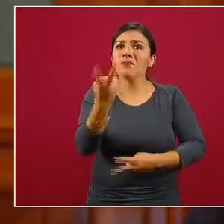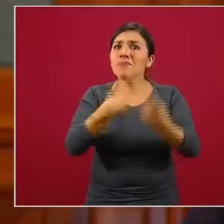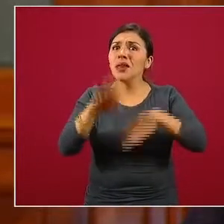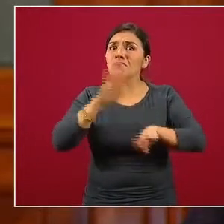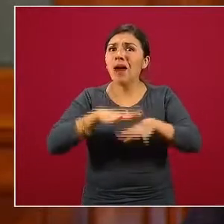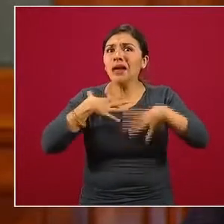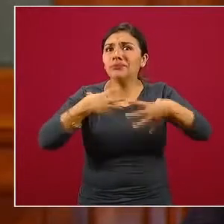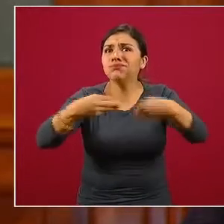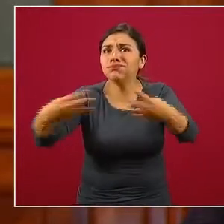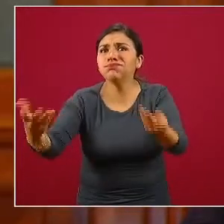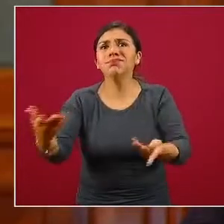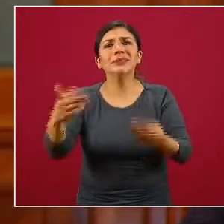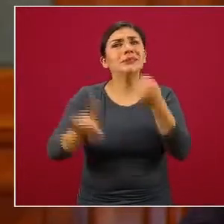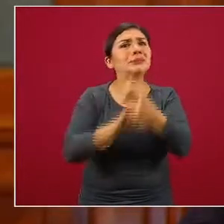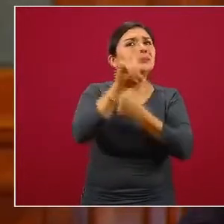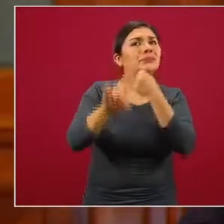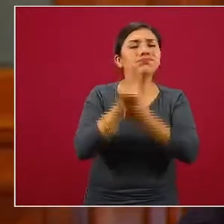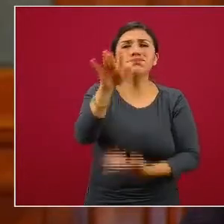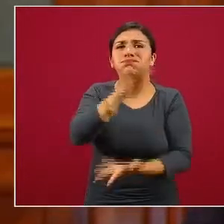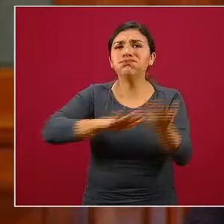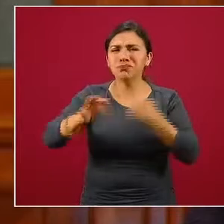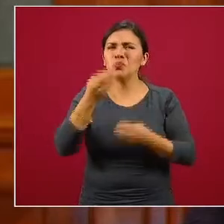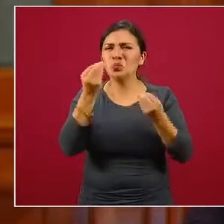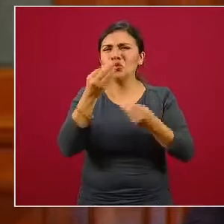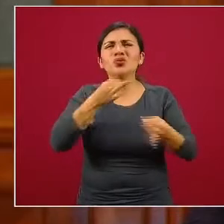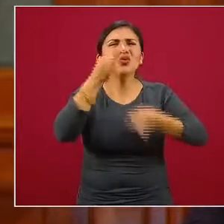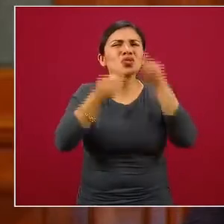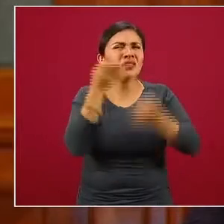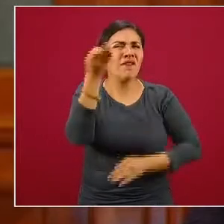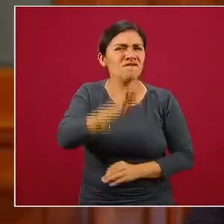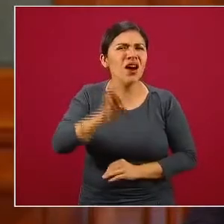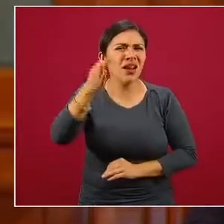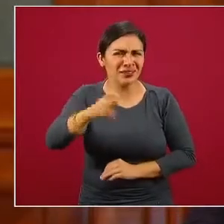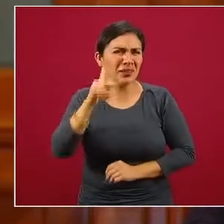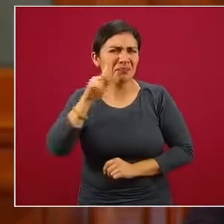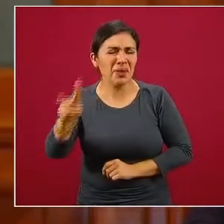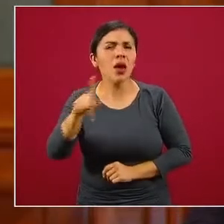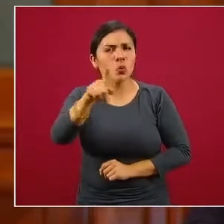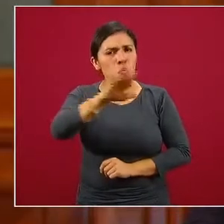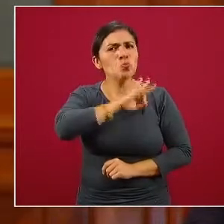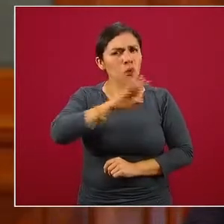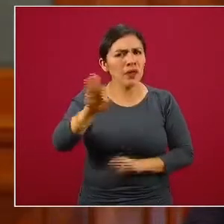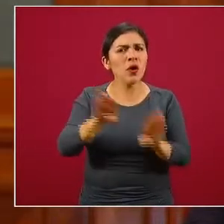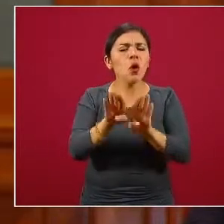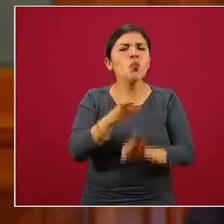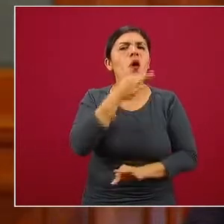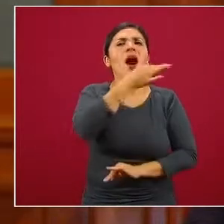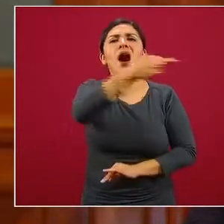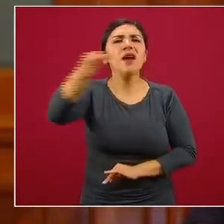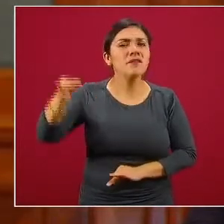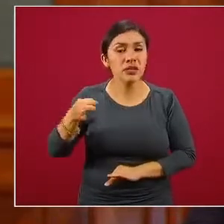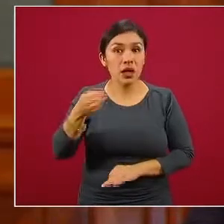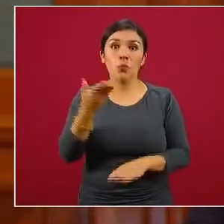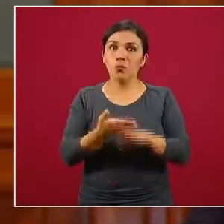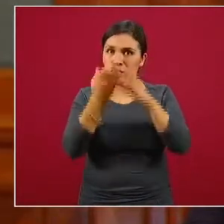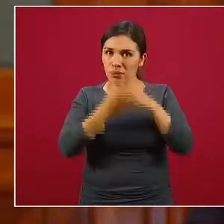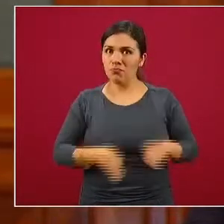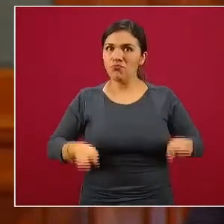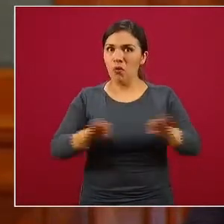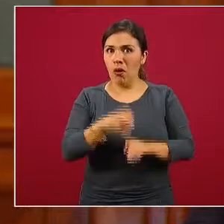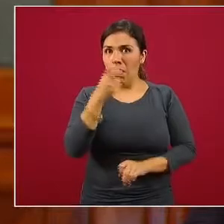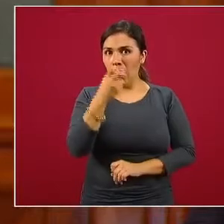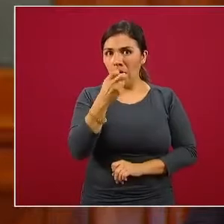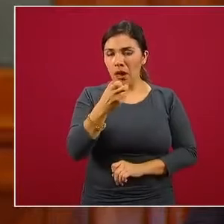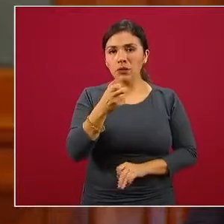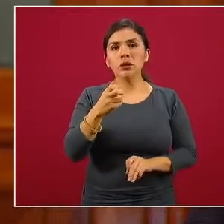un caos prácticamente por todas esas fake news que se han comentado. Si usted les puede hacer un llamado en este foro, que es muy importante, que nos llamó por